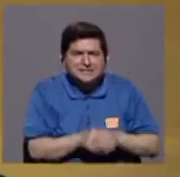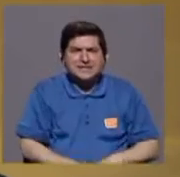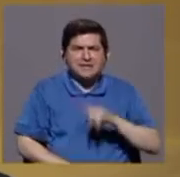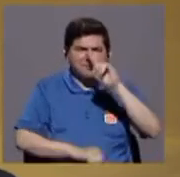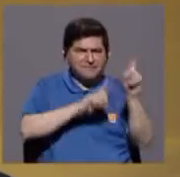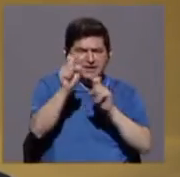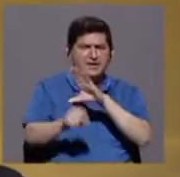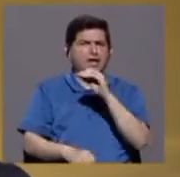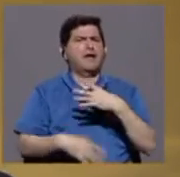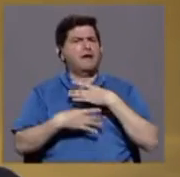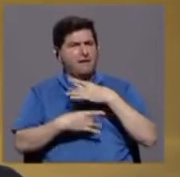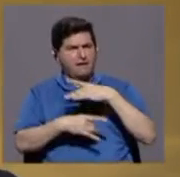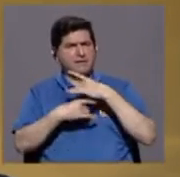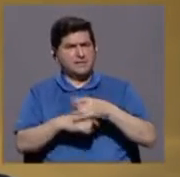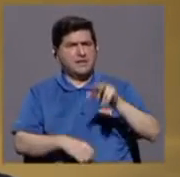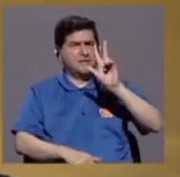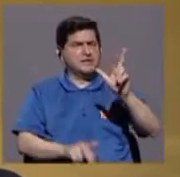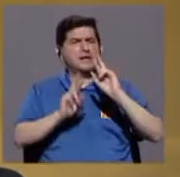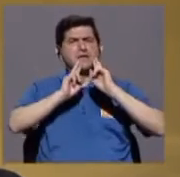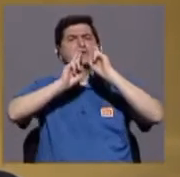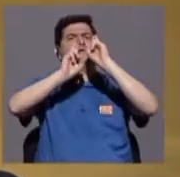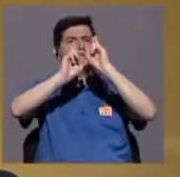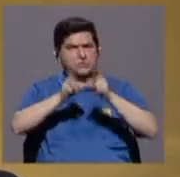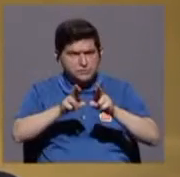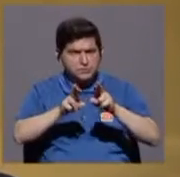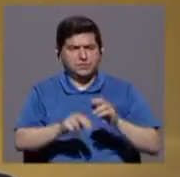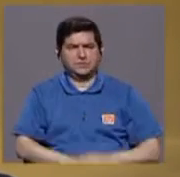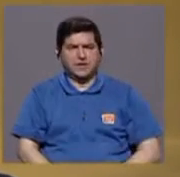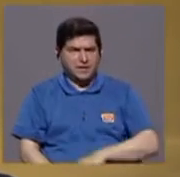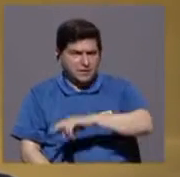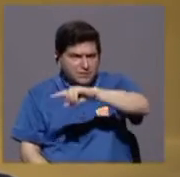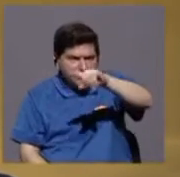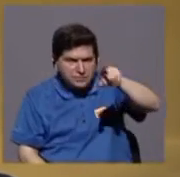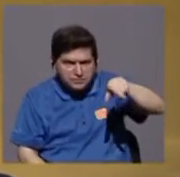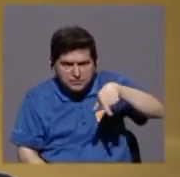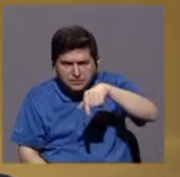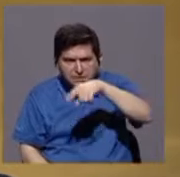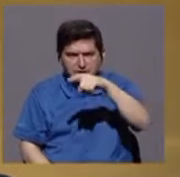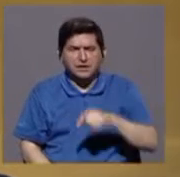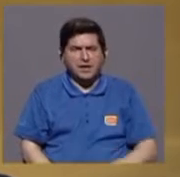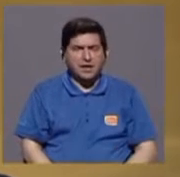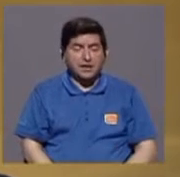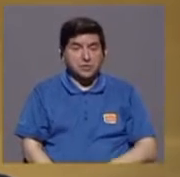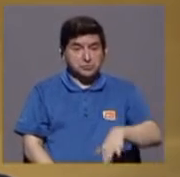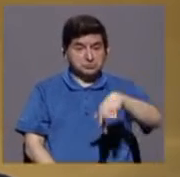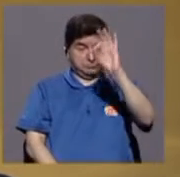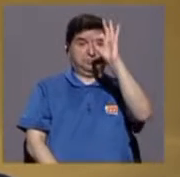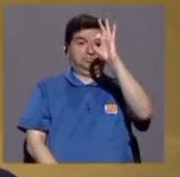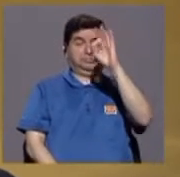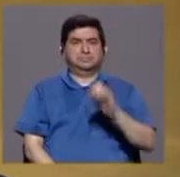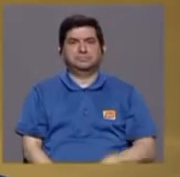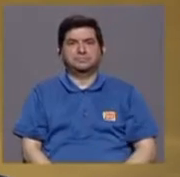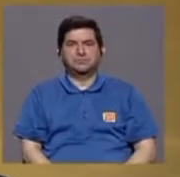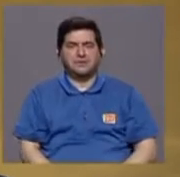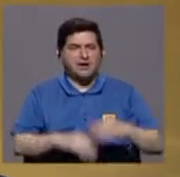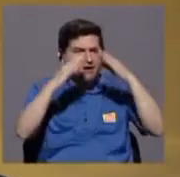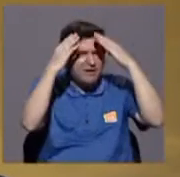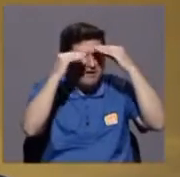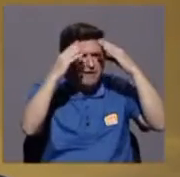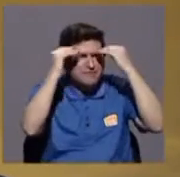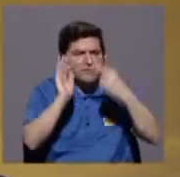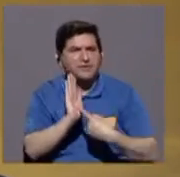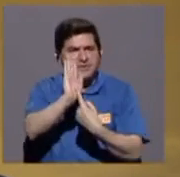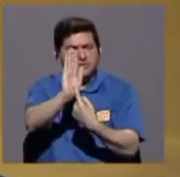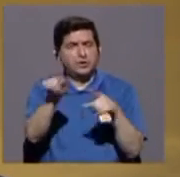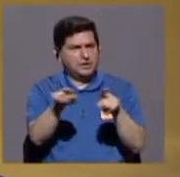esos interesantísimos 3 resultados que han dilucidado de la información y